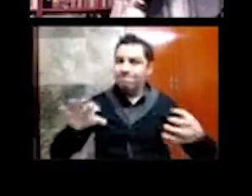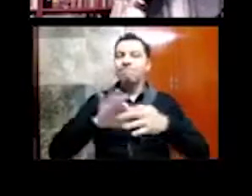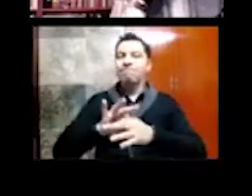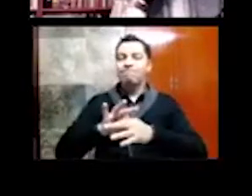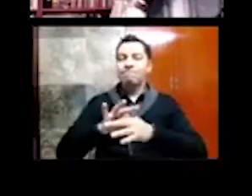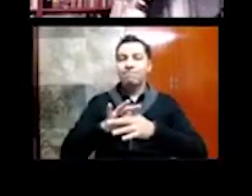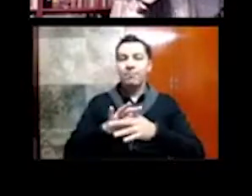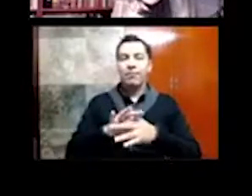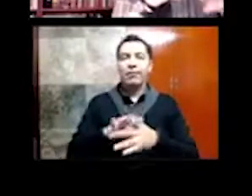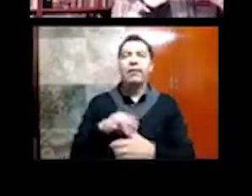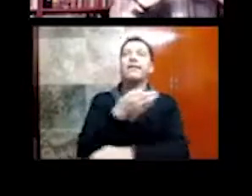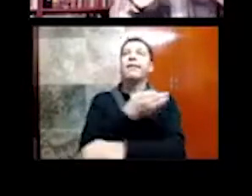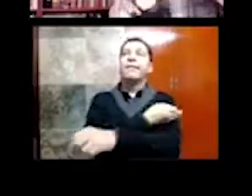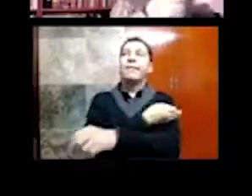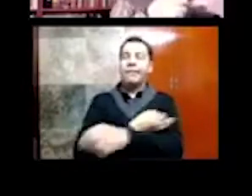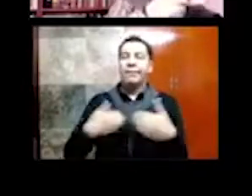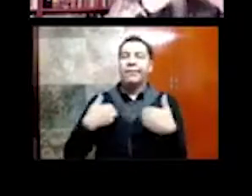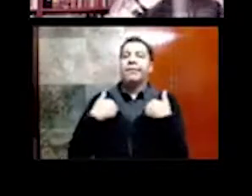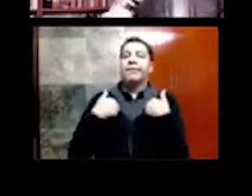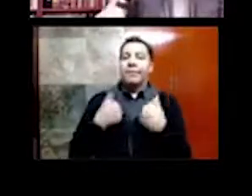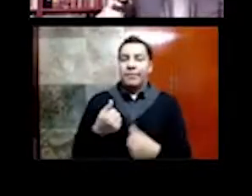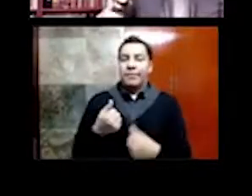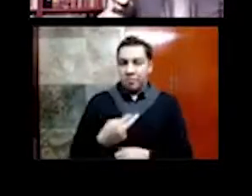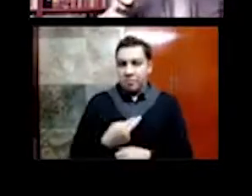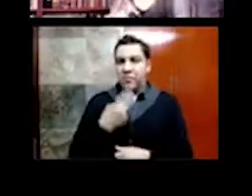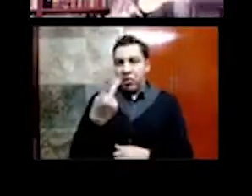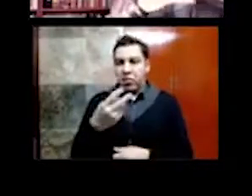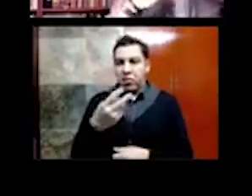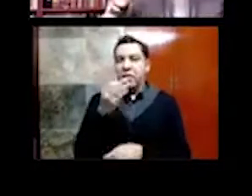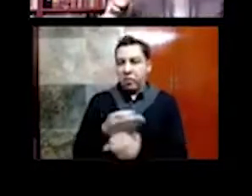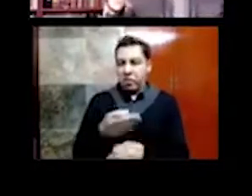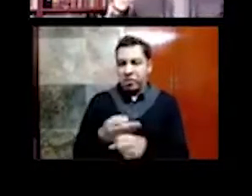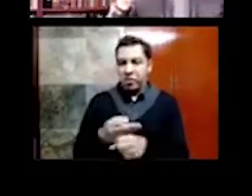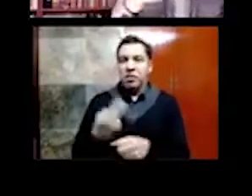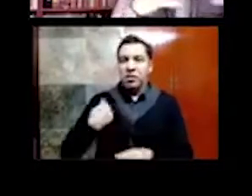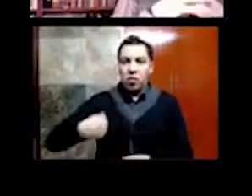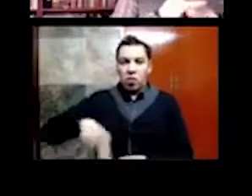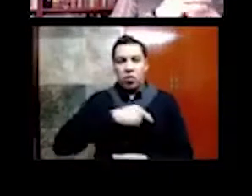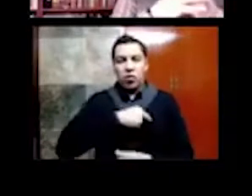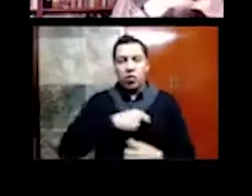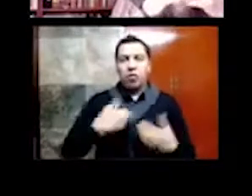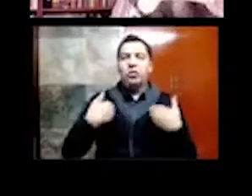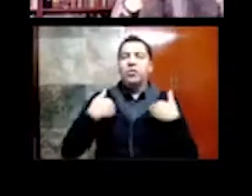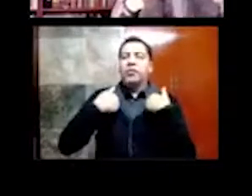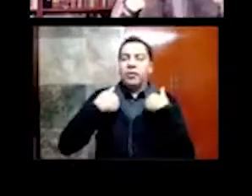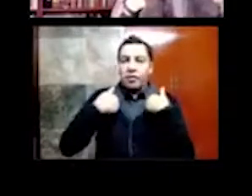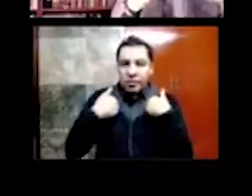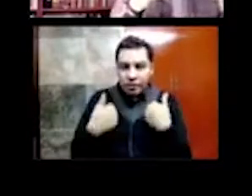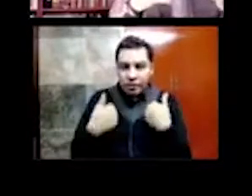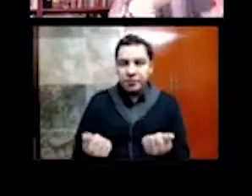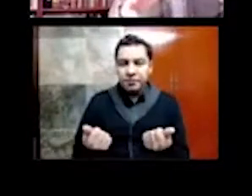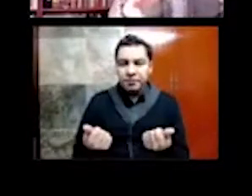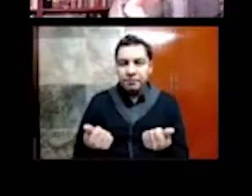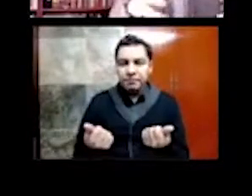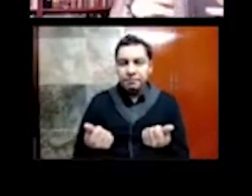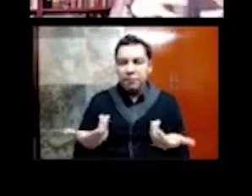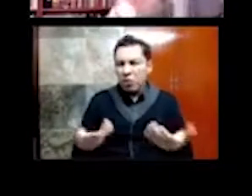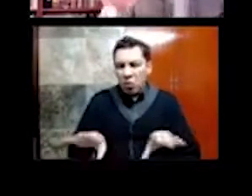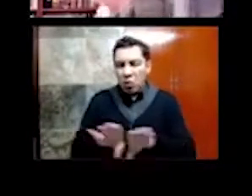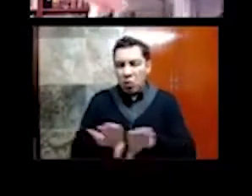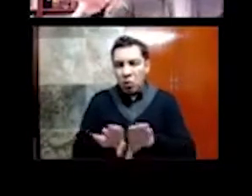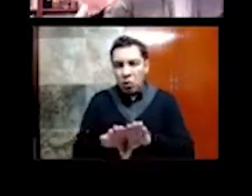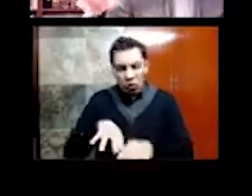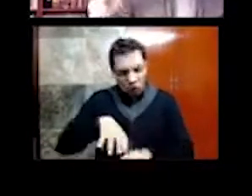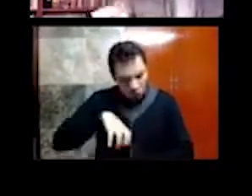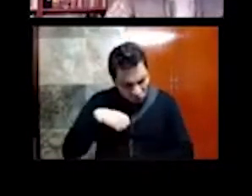esta disolución o esta dispersión o, digamos, atomización del esfuerzo